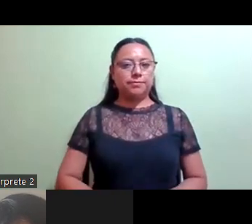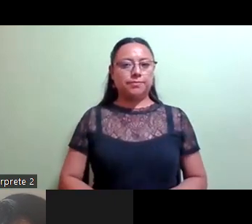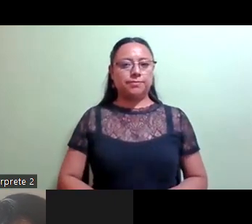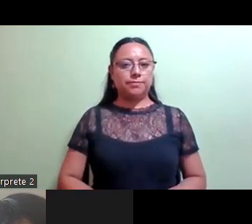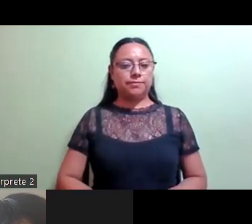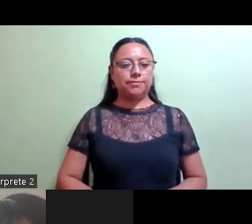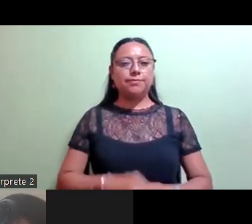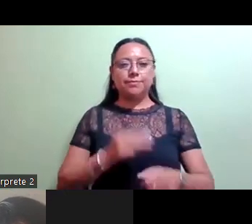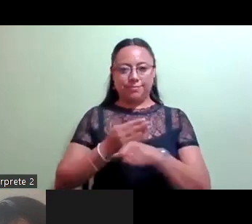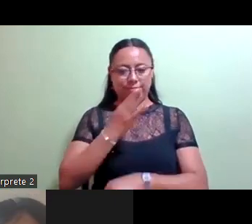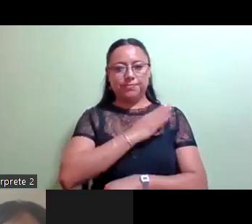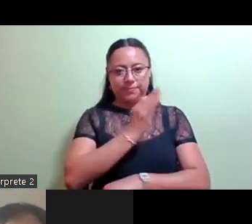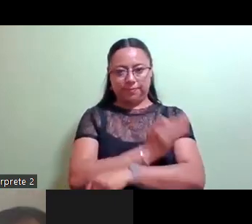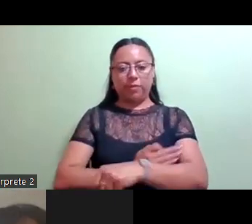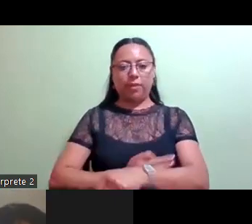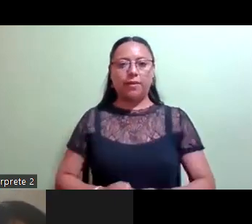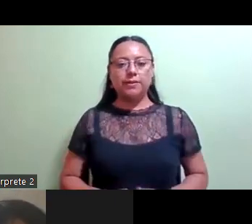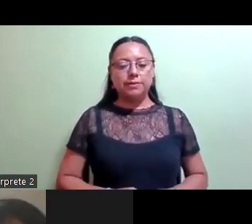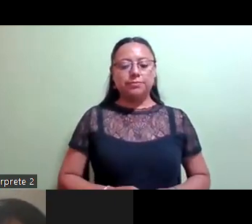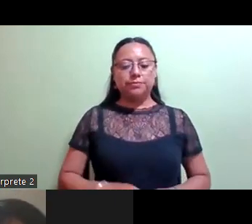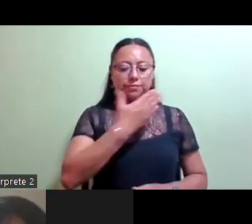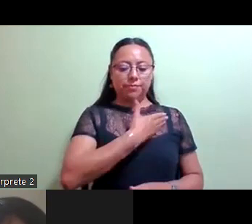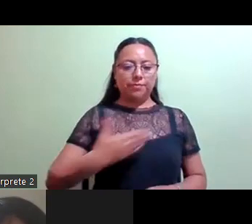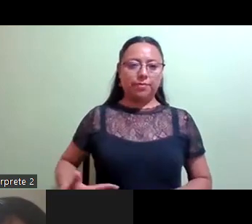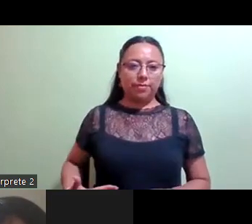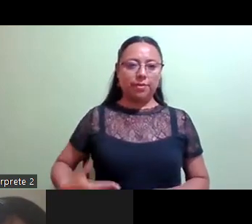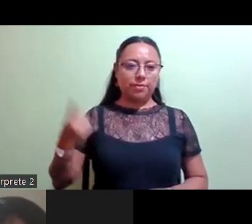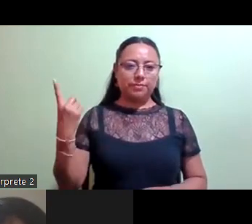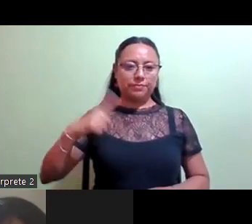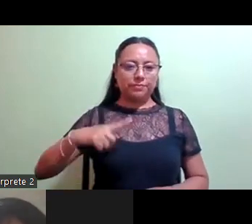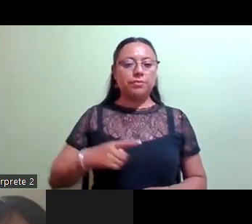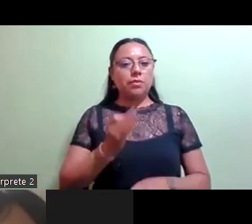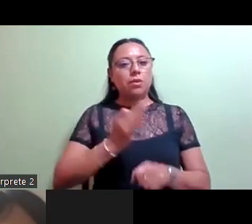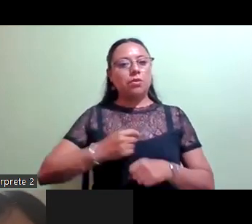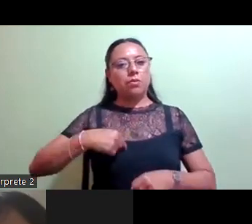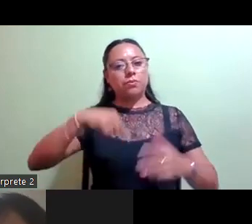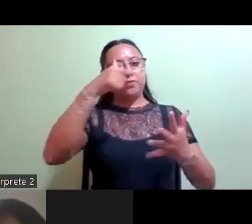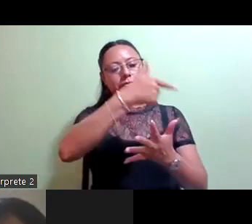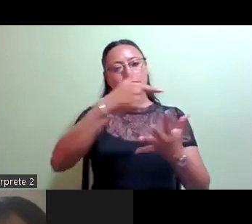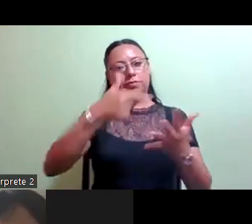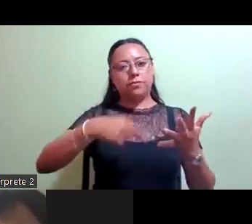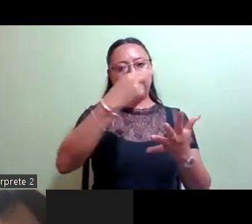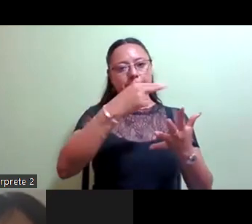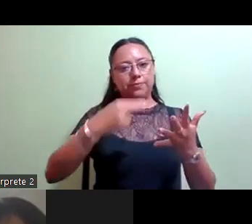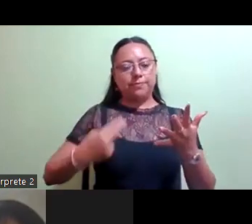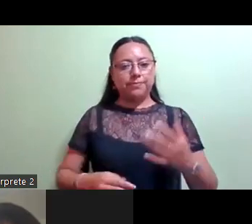Muy buenas tardes. Por instrucciones de la diputada presidenta, se procede a pasar lista de asistencia.